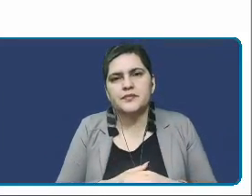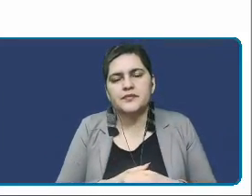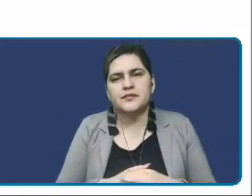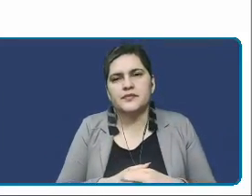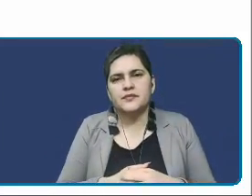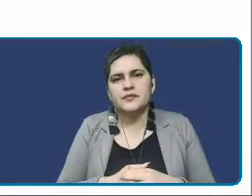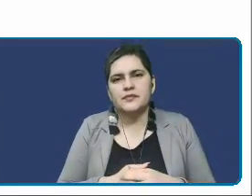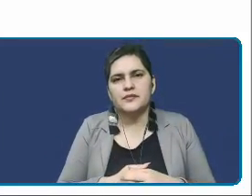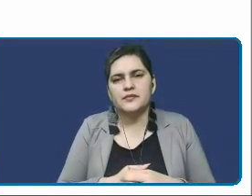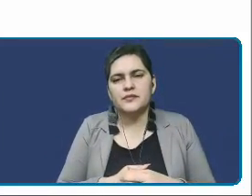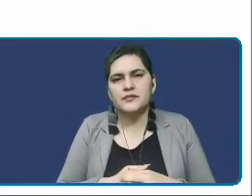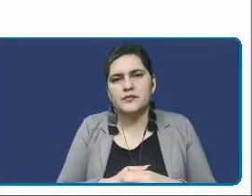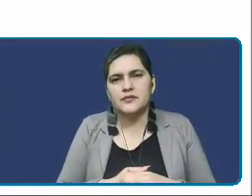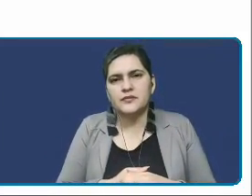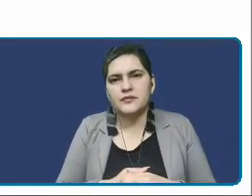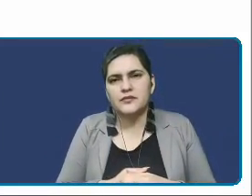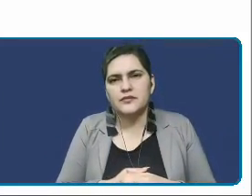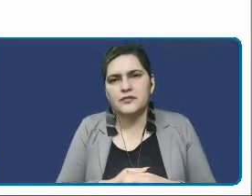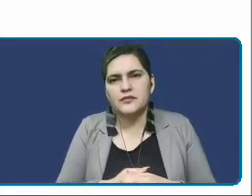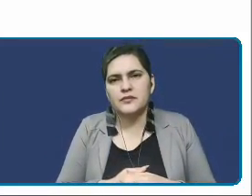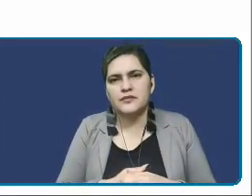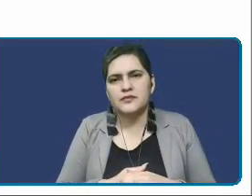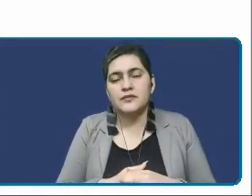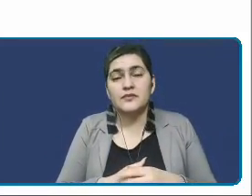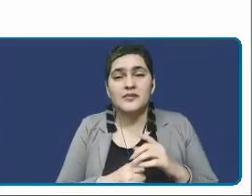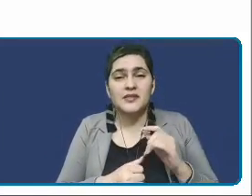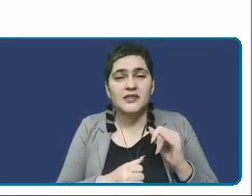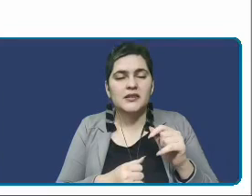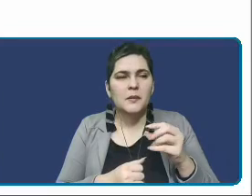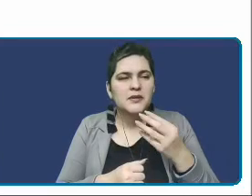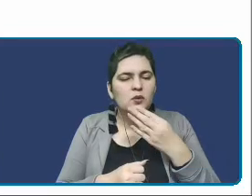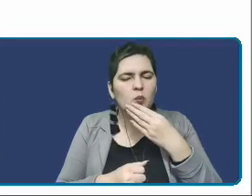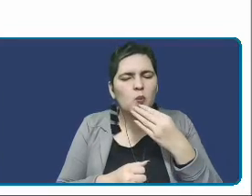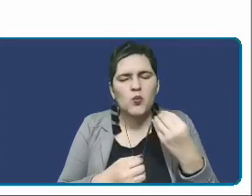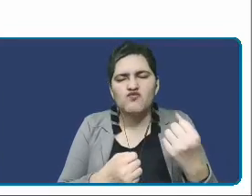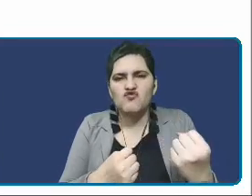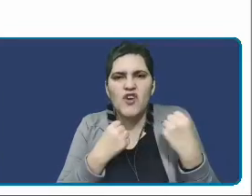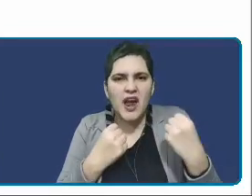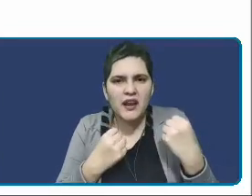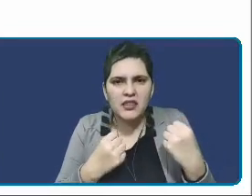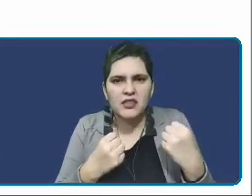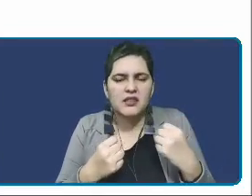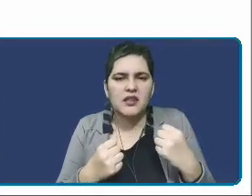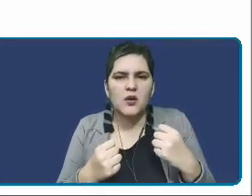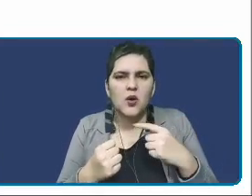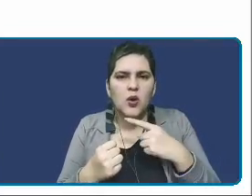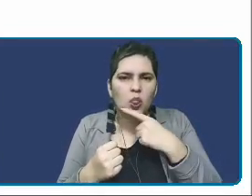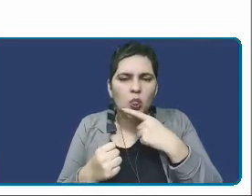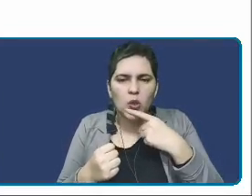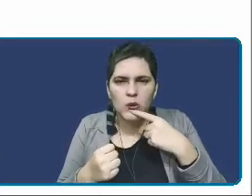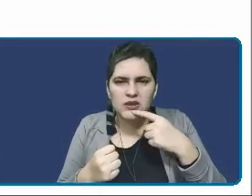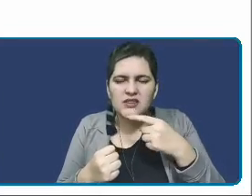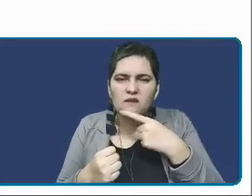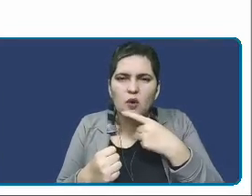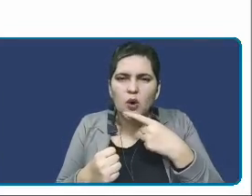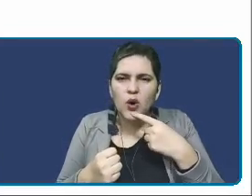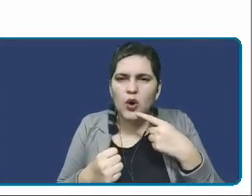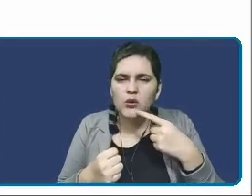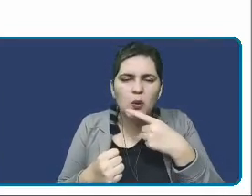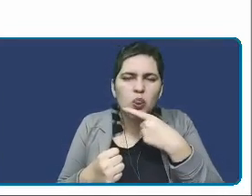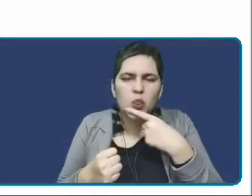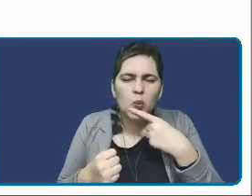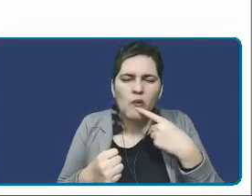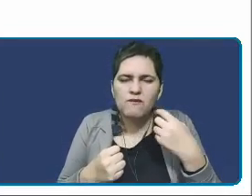están presentemente realzando el sabor dulce, o están realzando el sabor